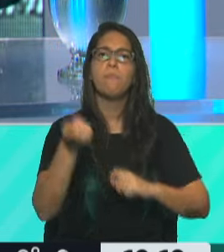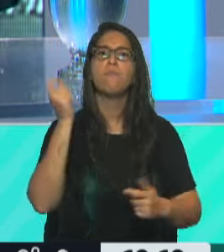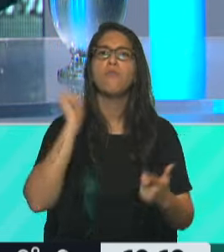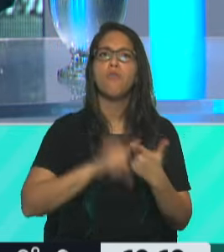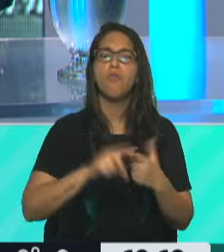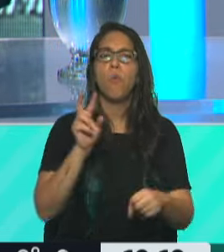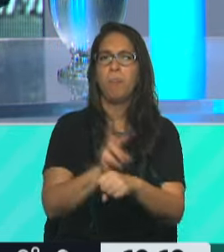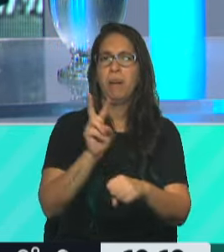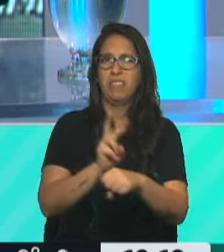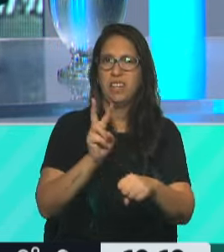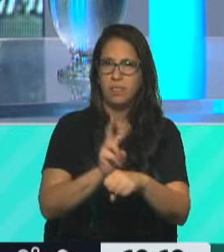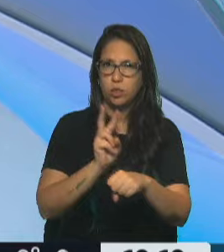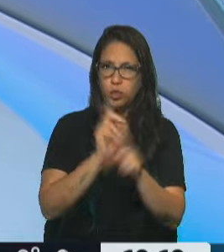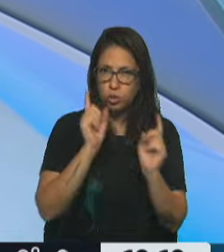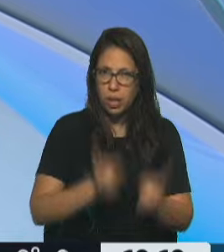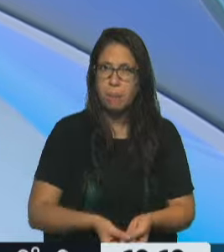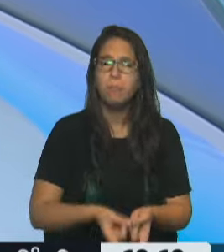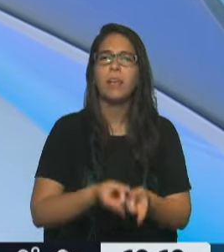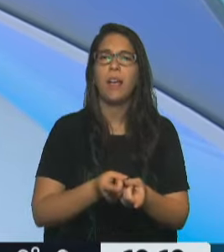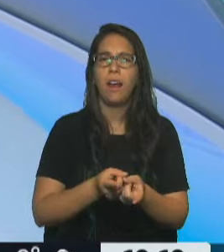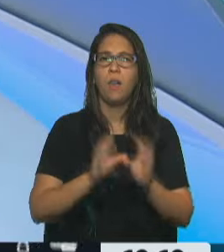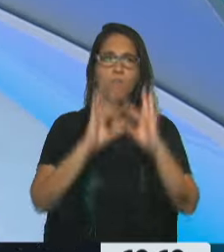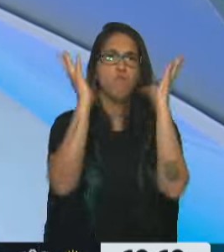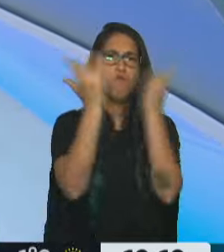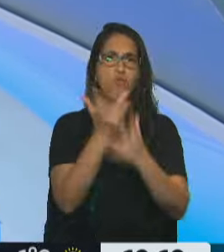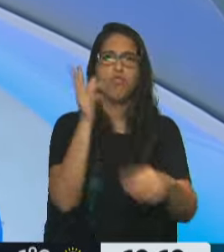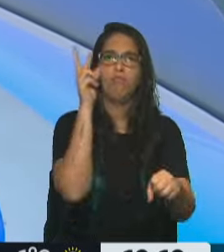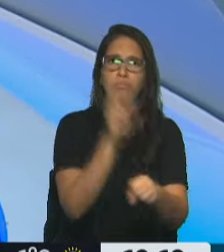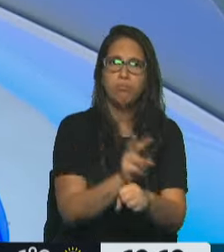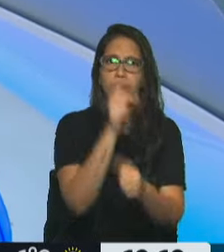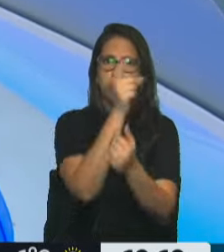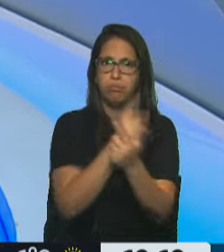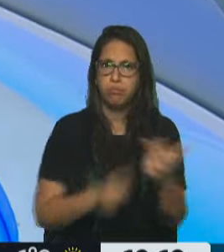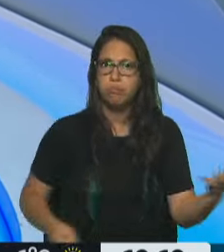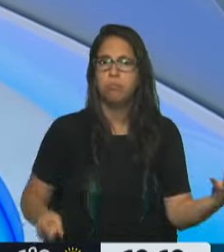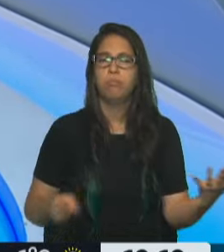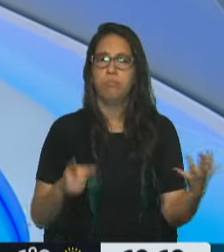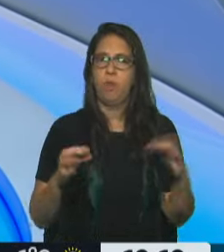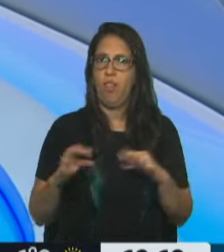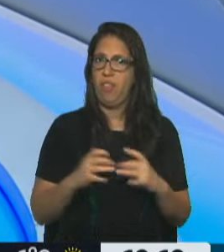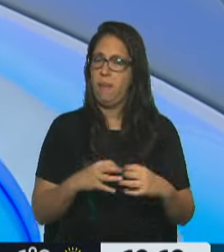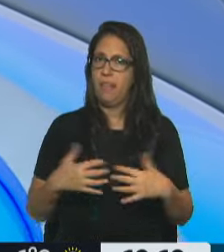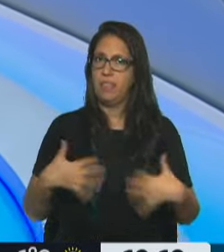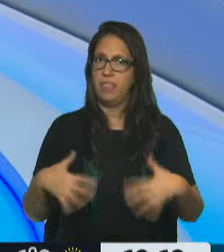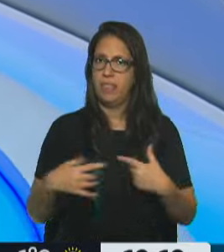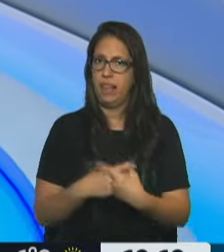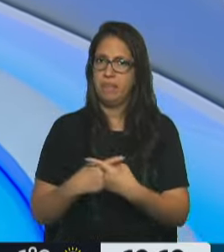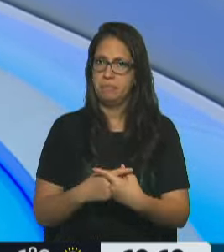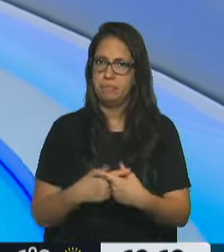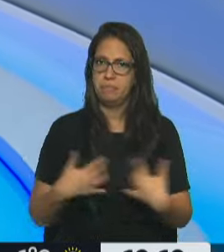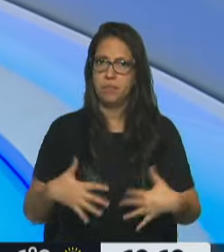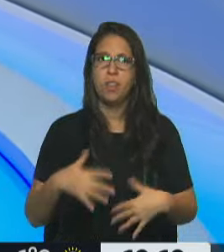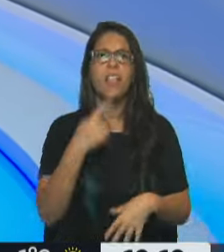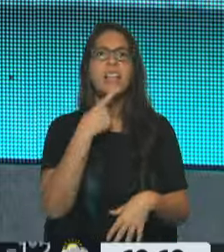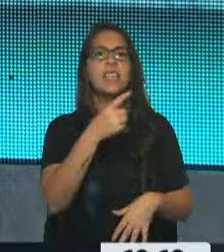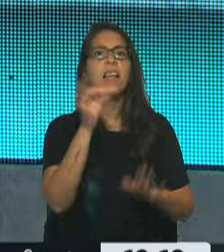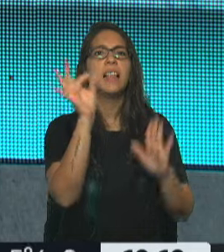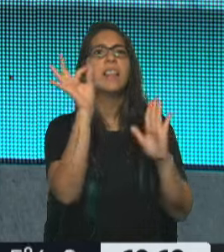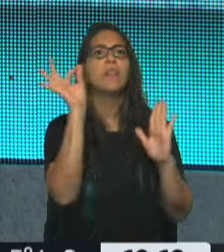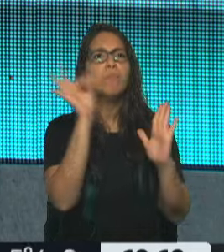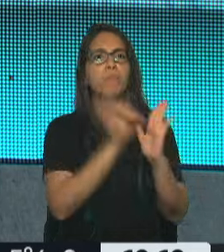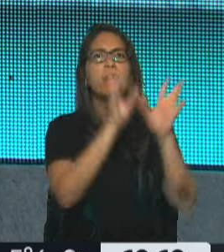preservación de del mundo en ese sentido digamos hay un debate bastante amplio y varias comis agenda la agenda ambiental